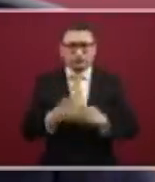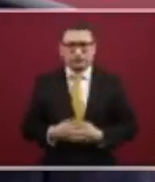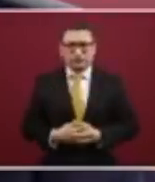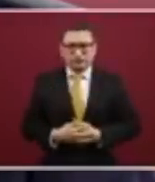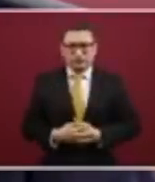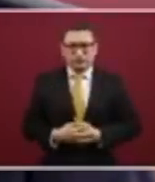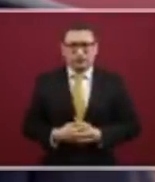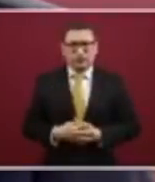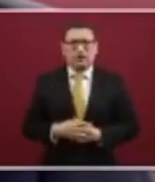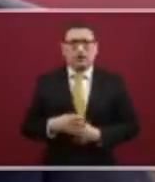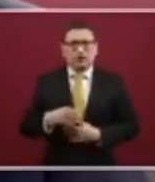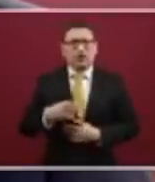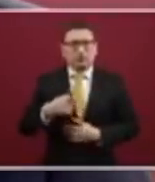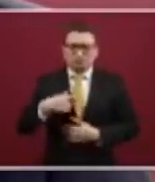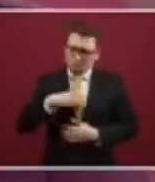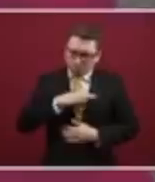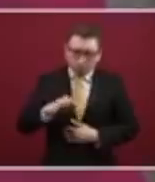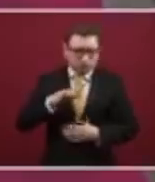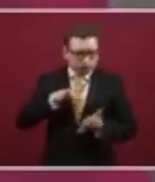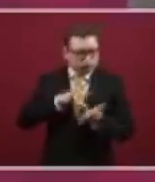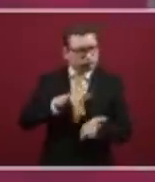Le podemos dar todavía